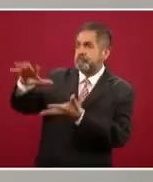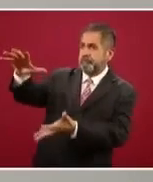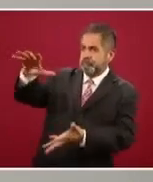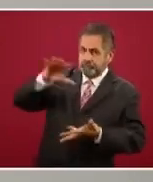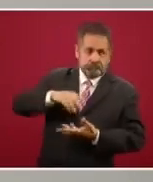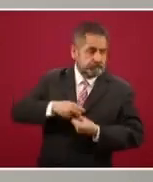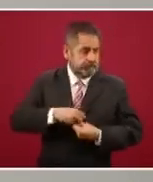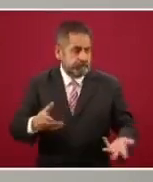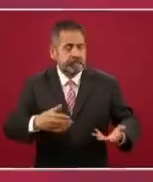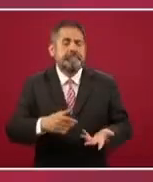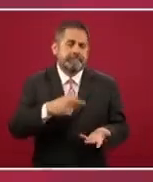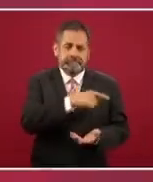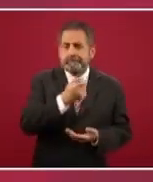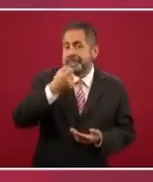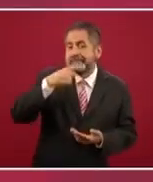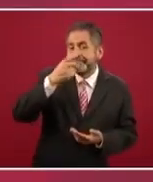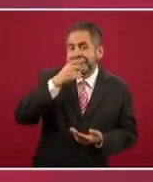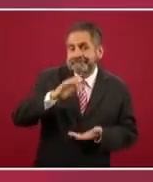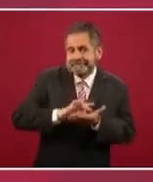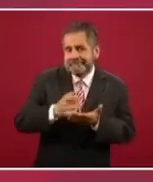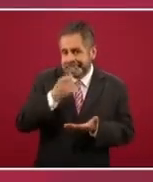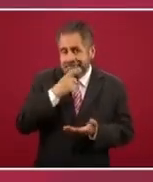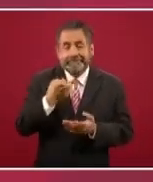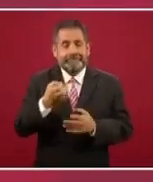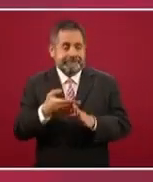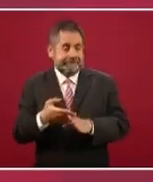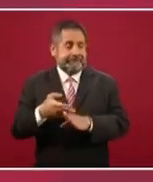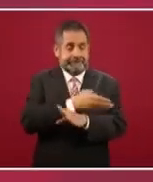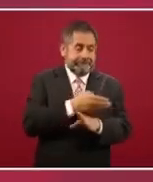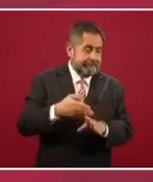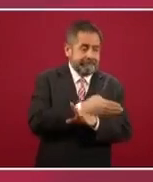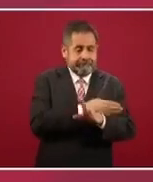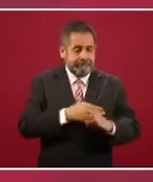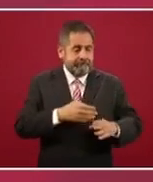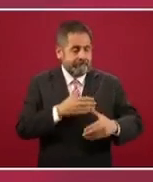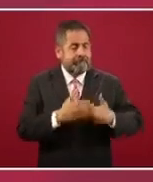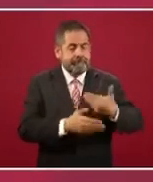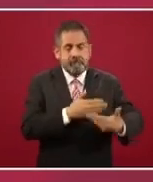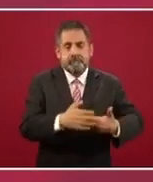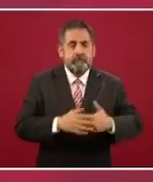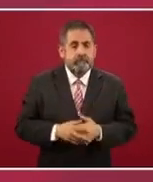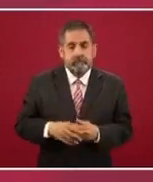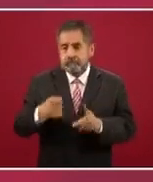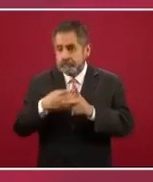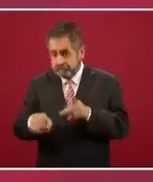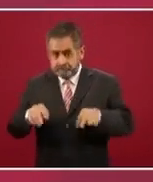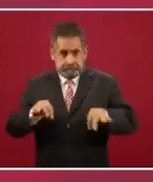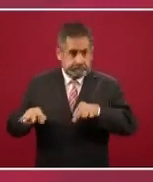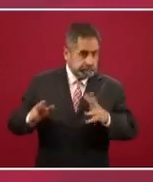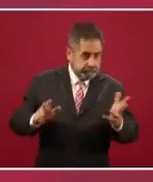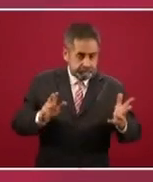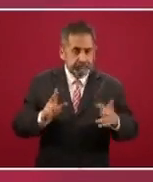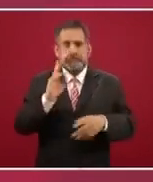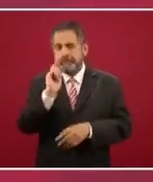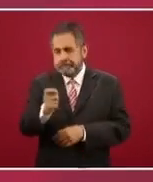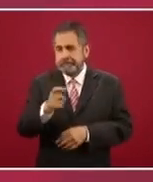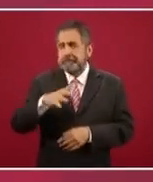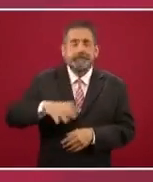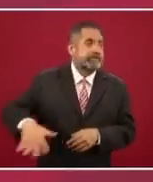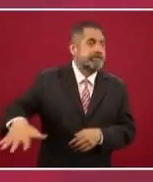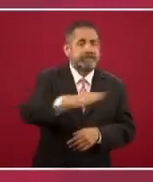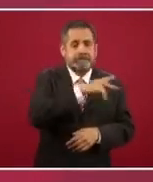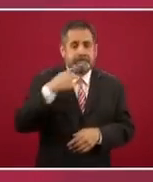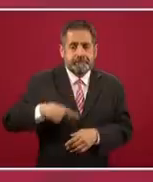más requiere la población desde antes de inicio de esta gestión, donde los mexicanos